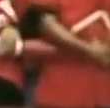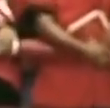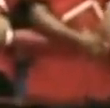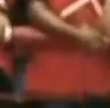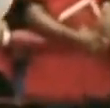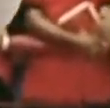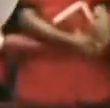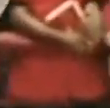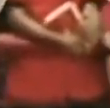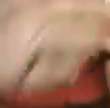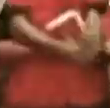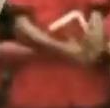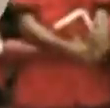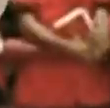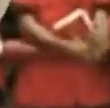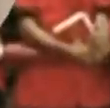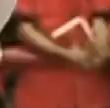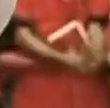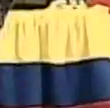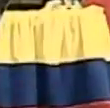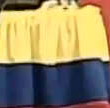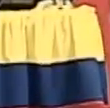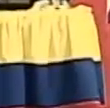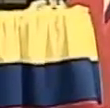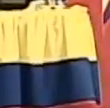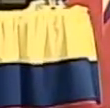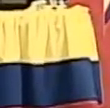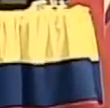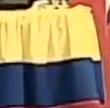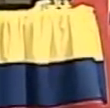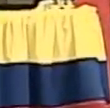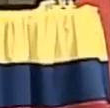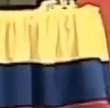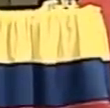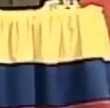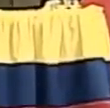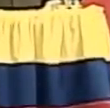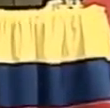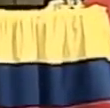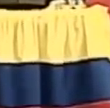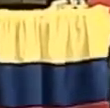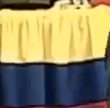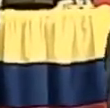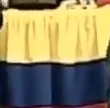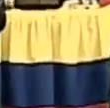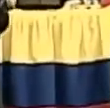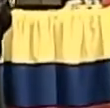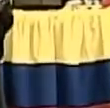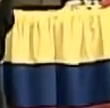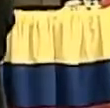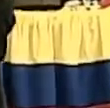a mí el jardín de mis amores y nabai